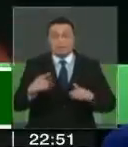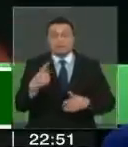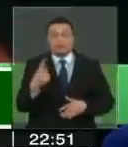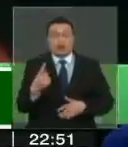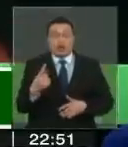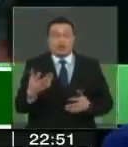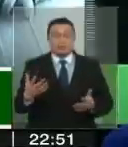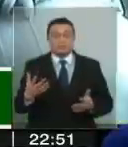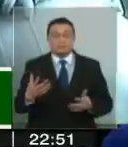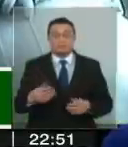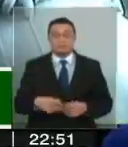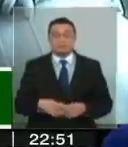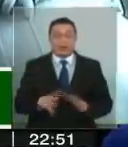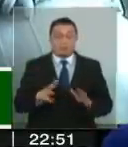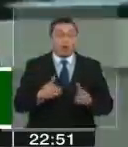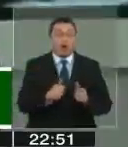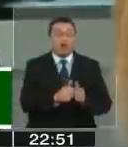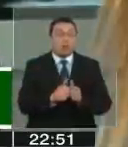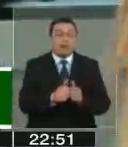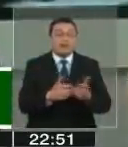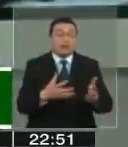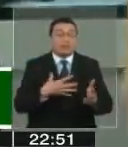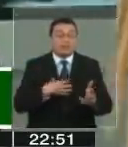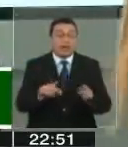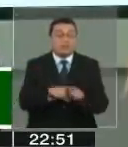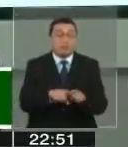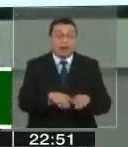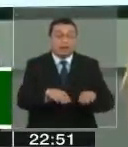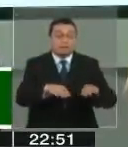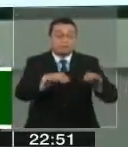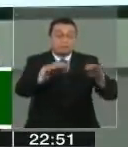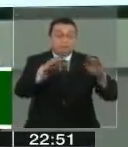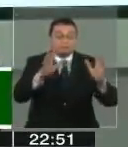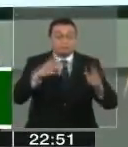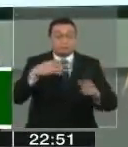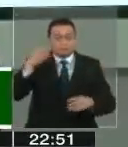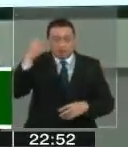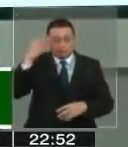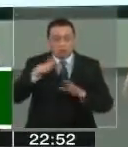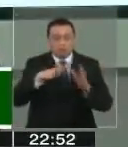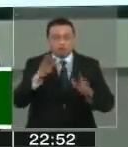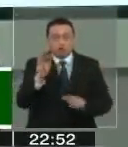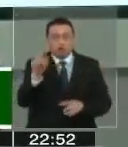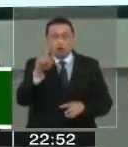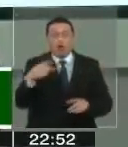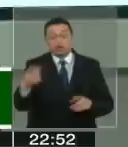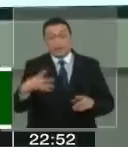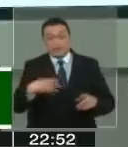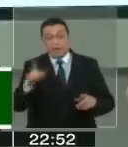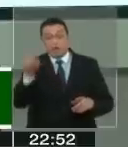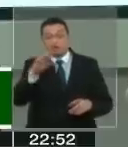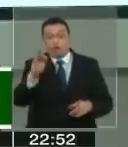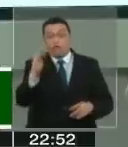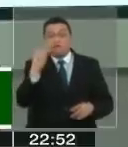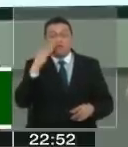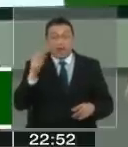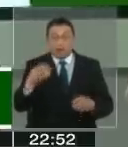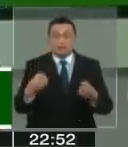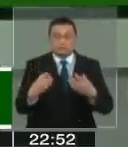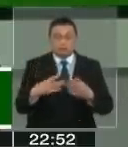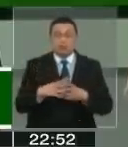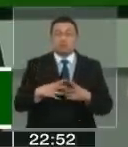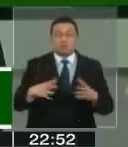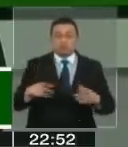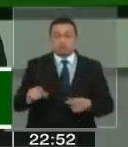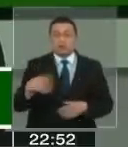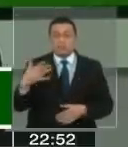carga, va a ser una compañía. Yo creo que eso, sí. He aprendido mucho de Sofía. Sofía me ha enseñado mucho. Eso